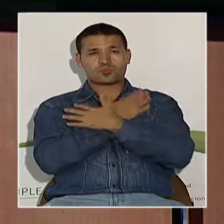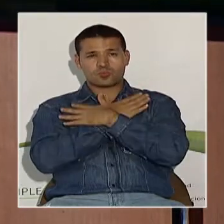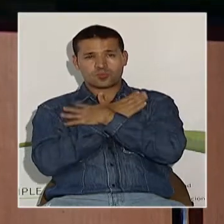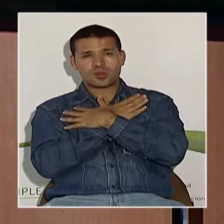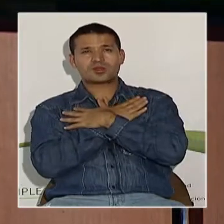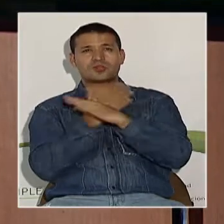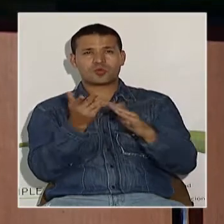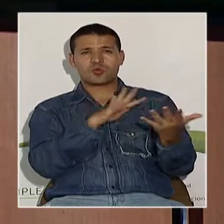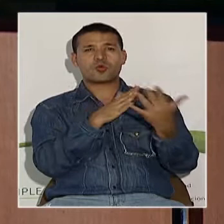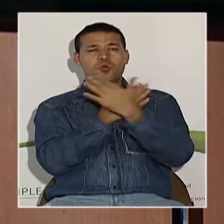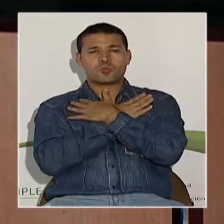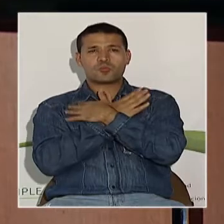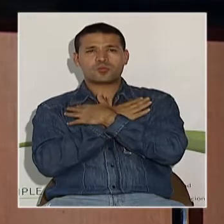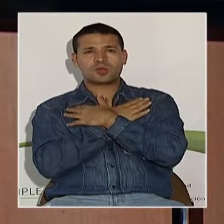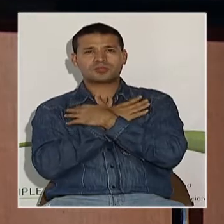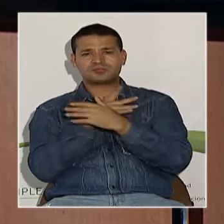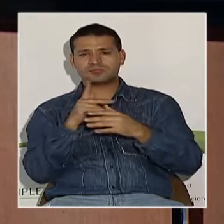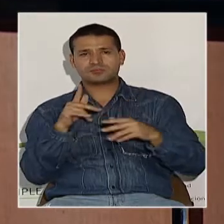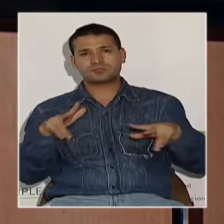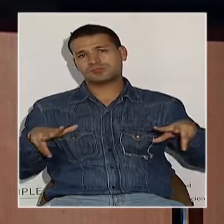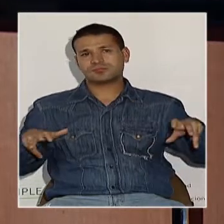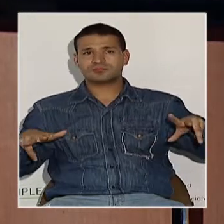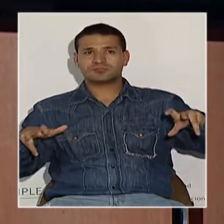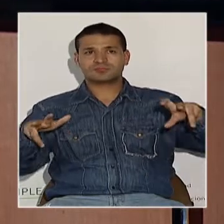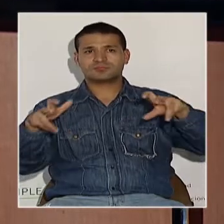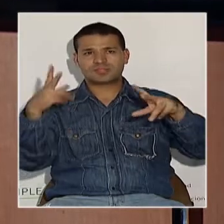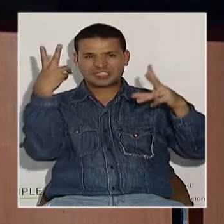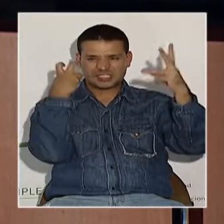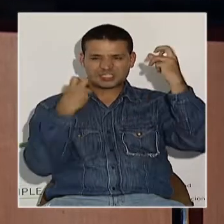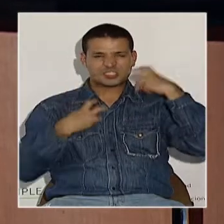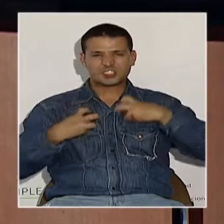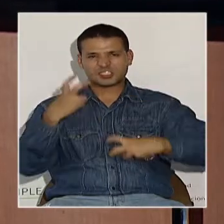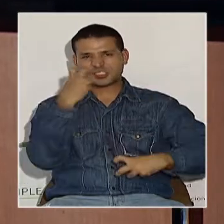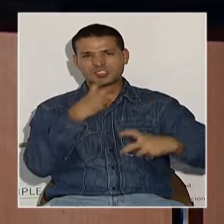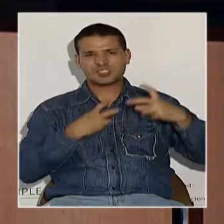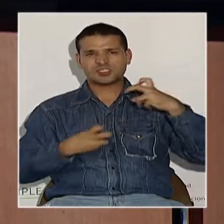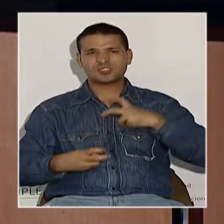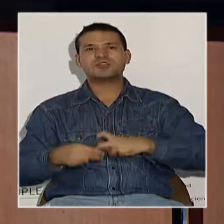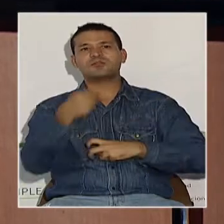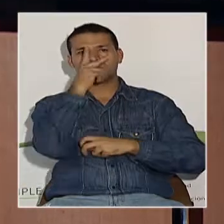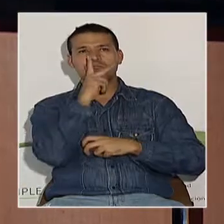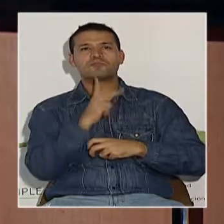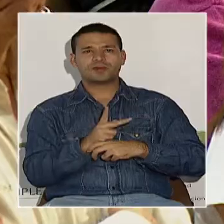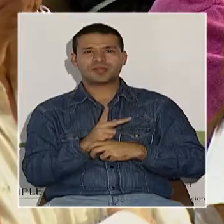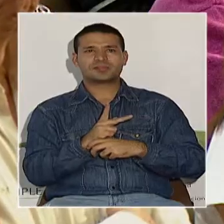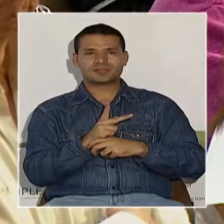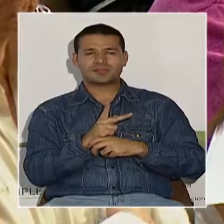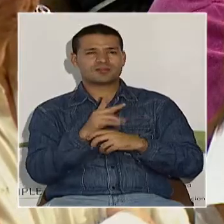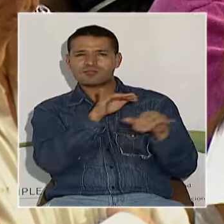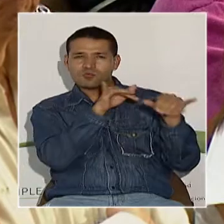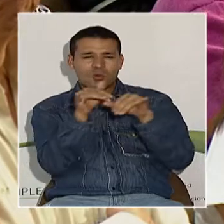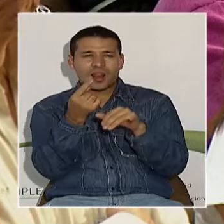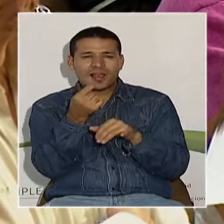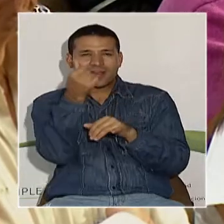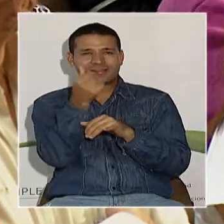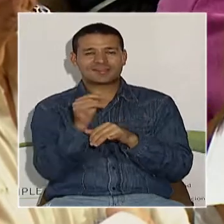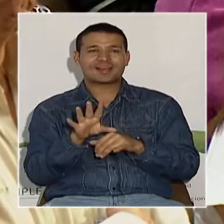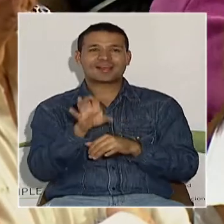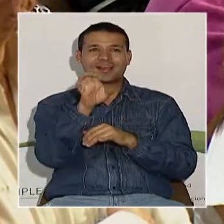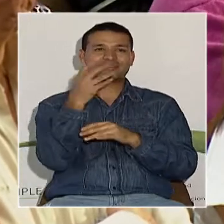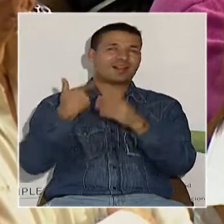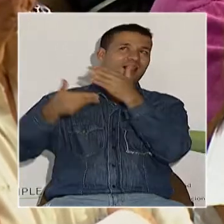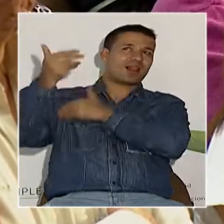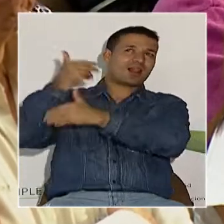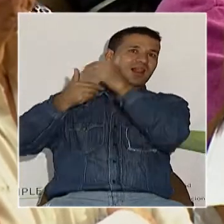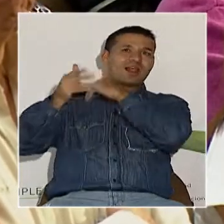animales, ellos ruñen y laceran y hacen heridas parecidas a las que tenían los pacientes en épocas antiguas cuando no